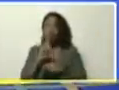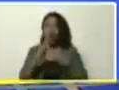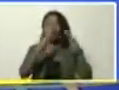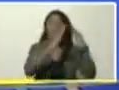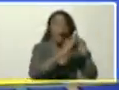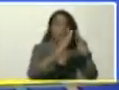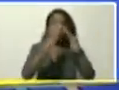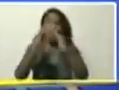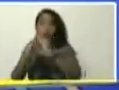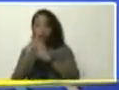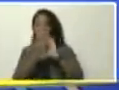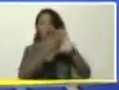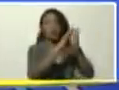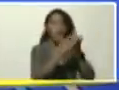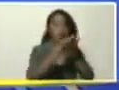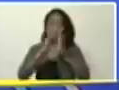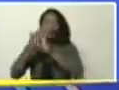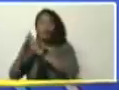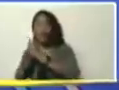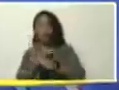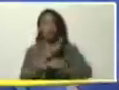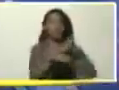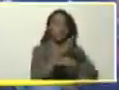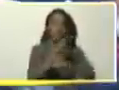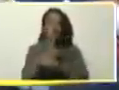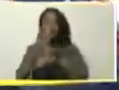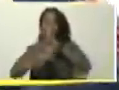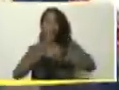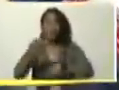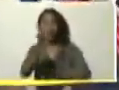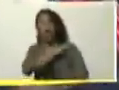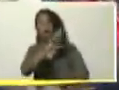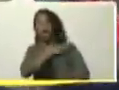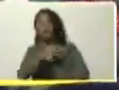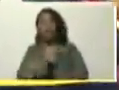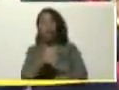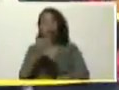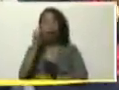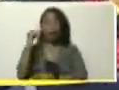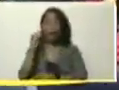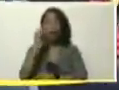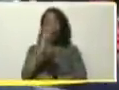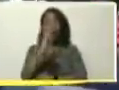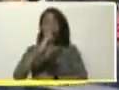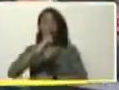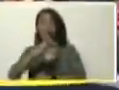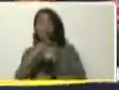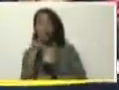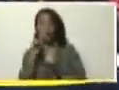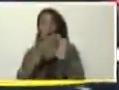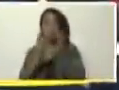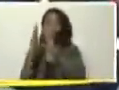casa, comunidad por comunidad, como lo hacen los jefes de calle y los jefes de VCH y de comunidad.